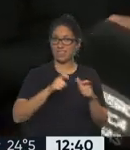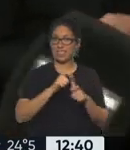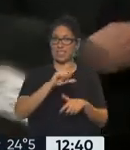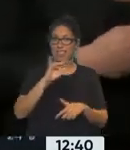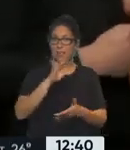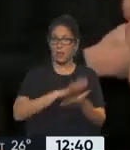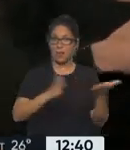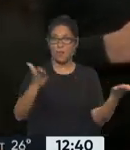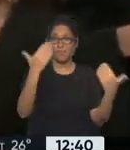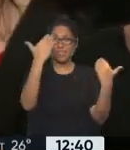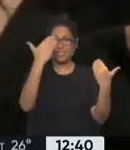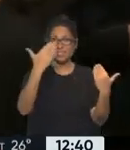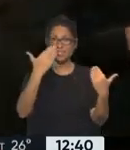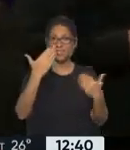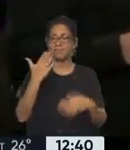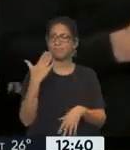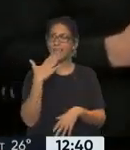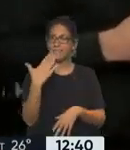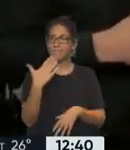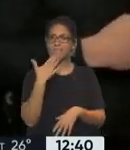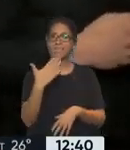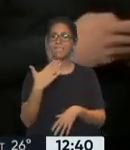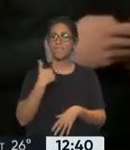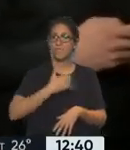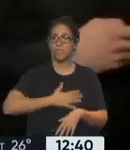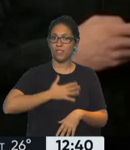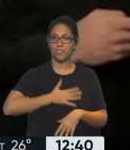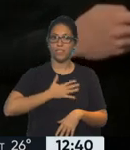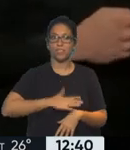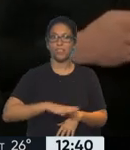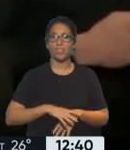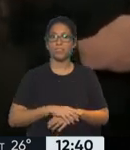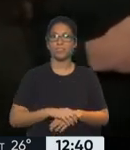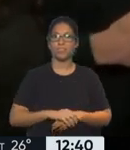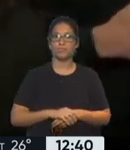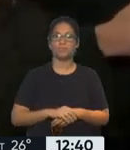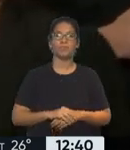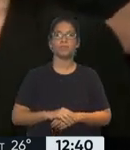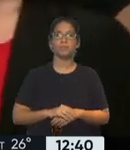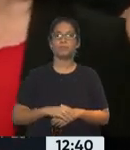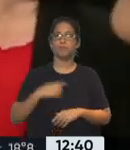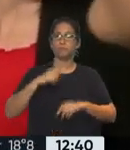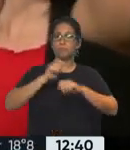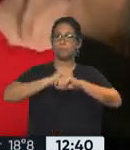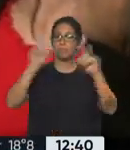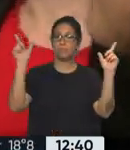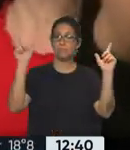Luna, felicitaciones. Muchas gracias, la verdad que estoy muy contenta, muy agradecida, muy